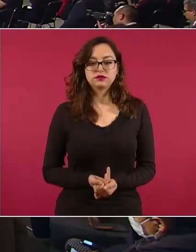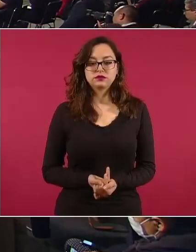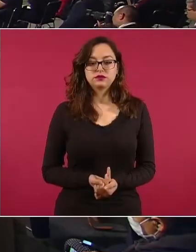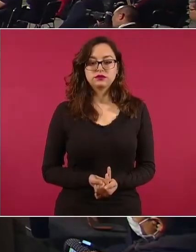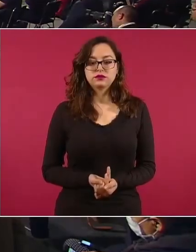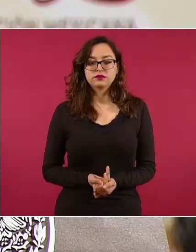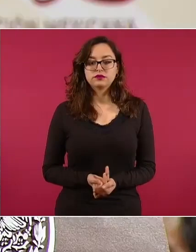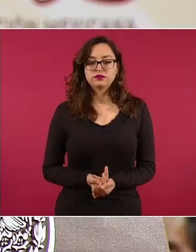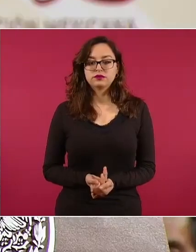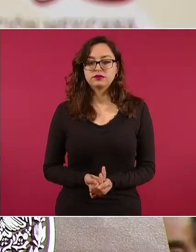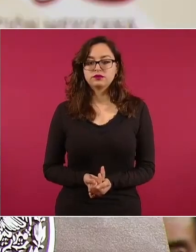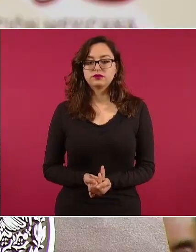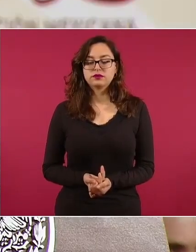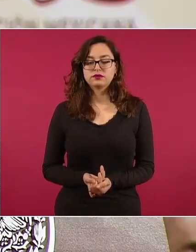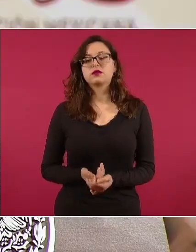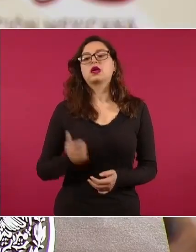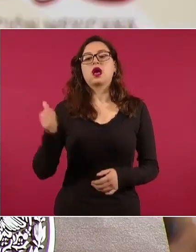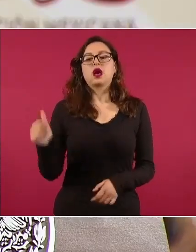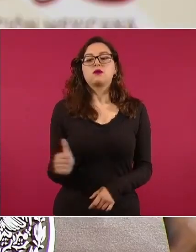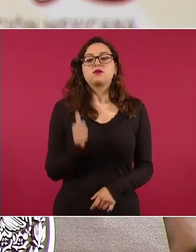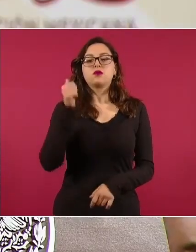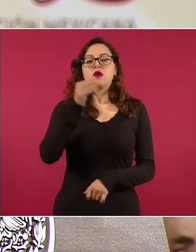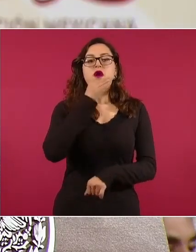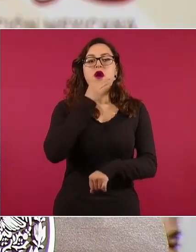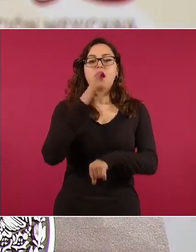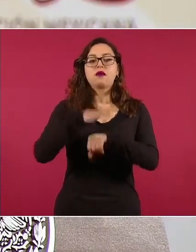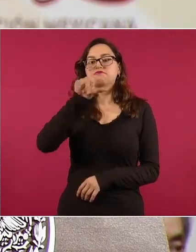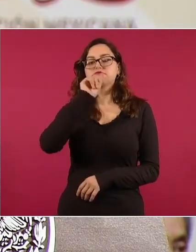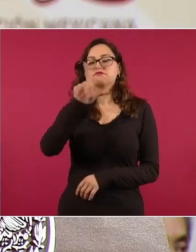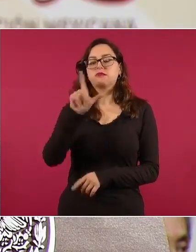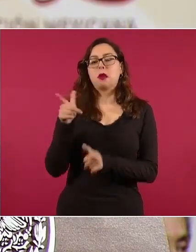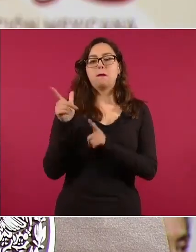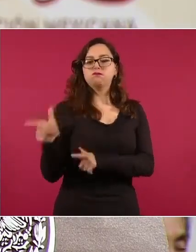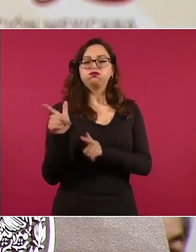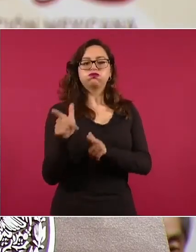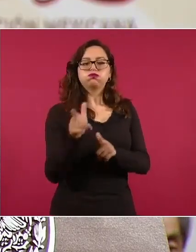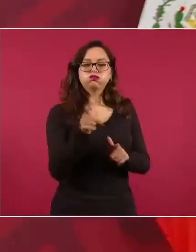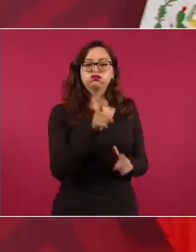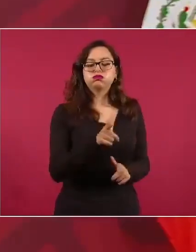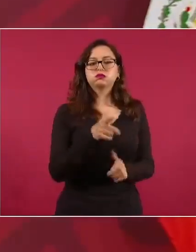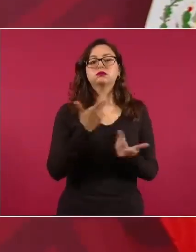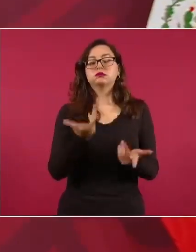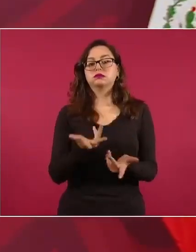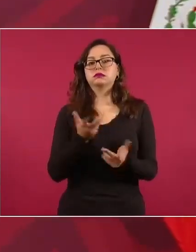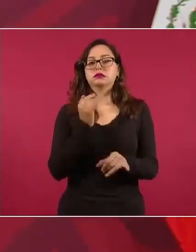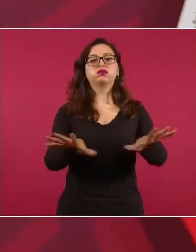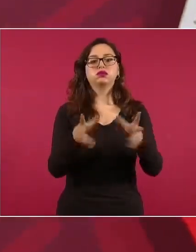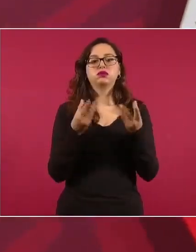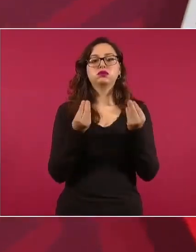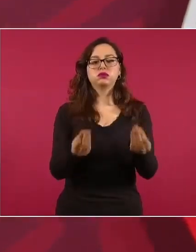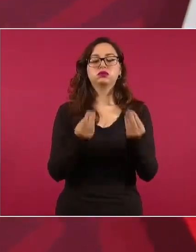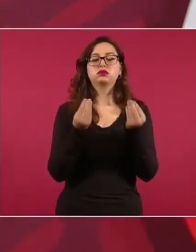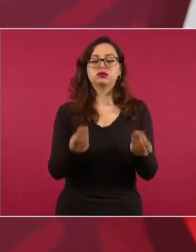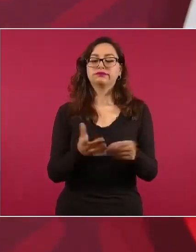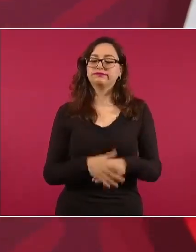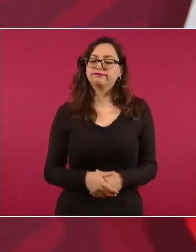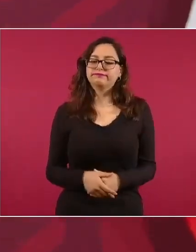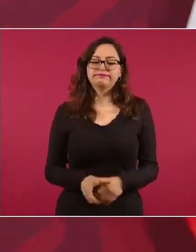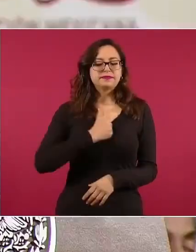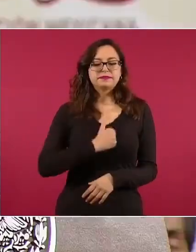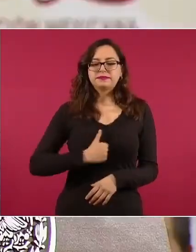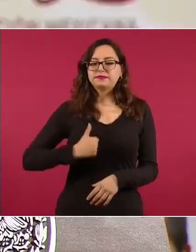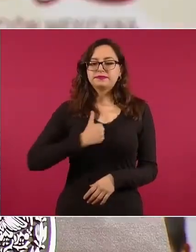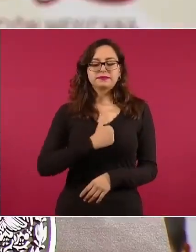Hubo un enfrentamiento ayer en Jalisco, muy difundido en las redes, muy lamentable